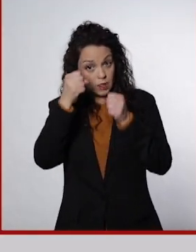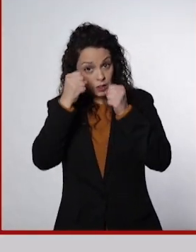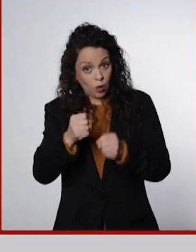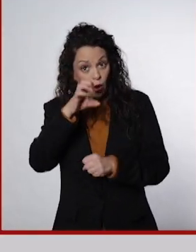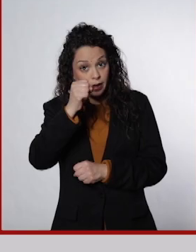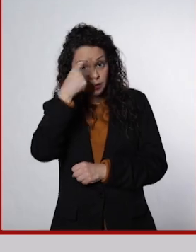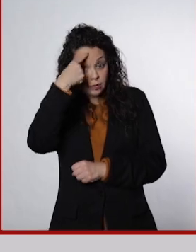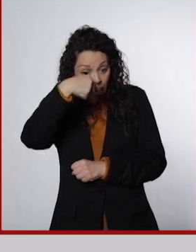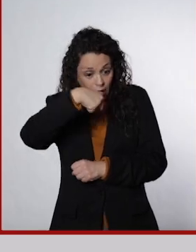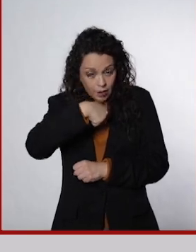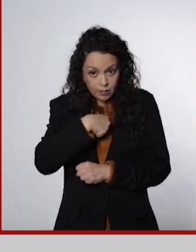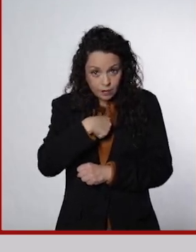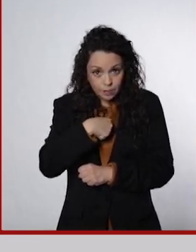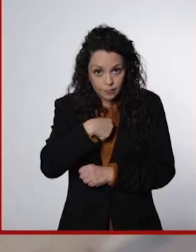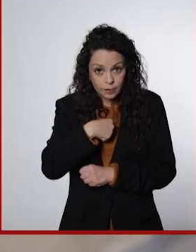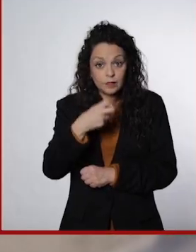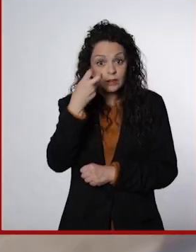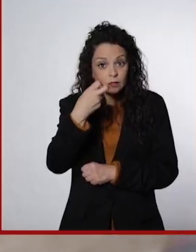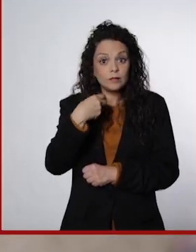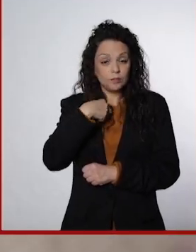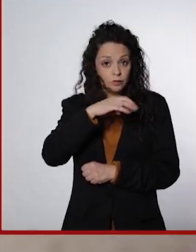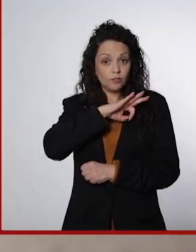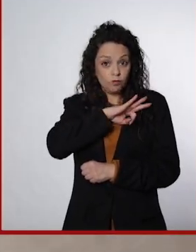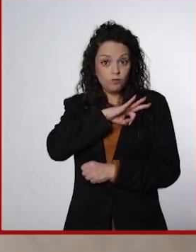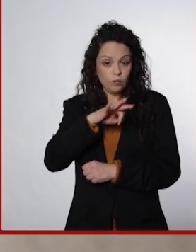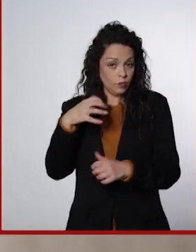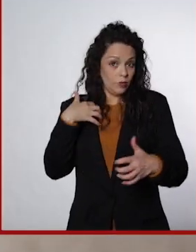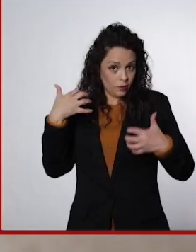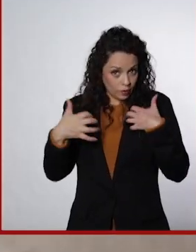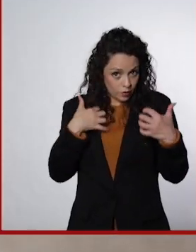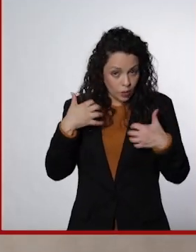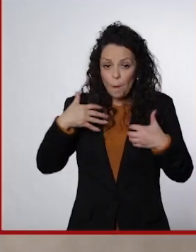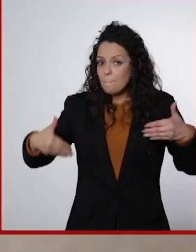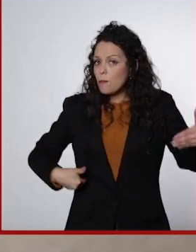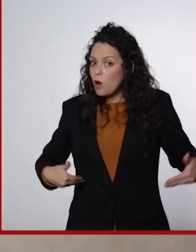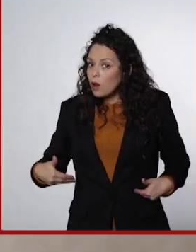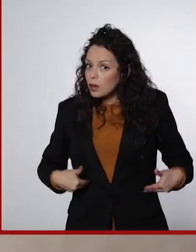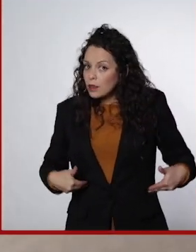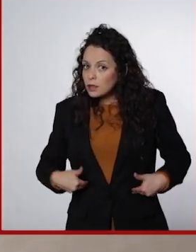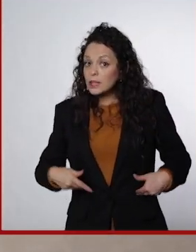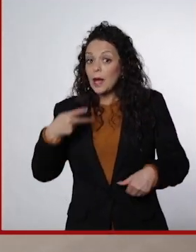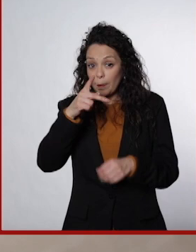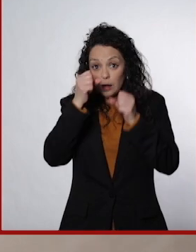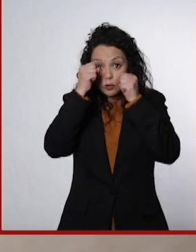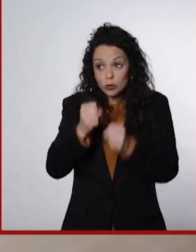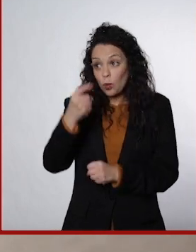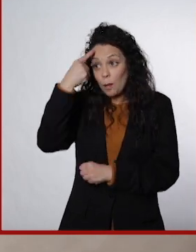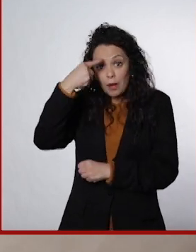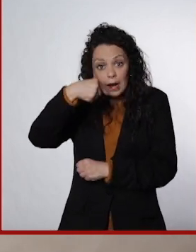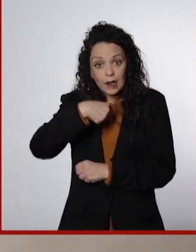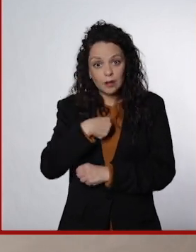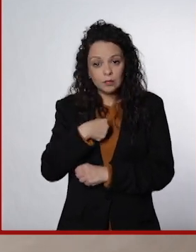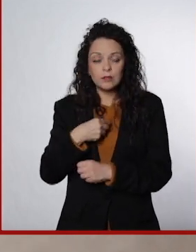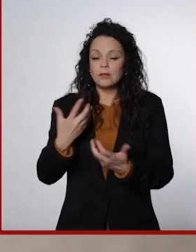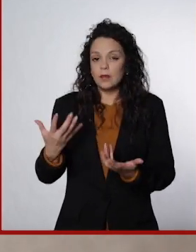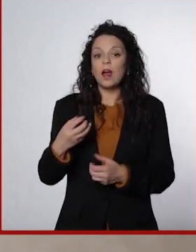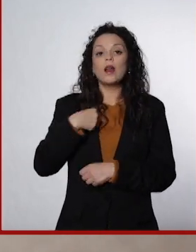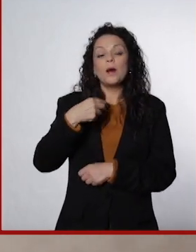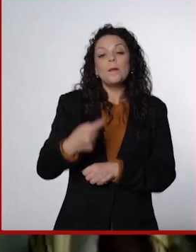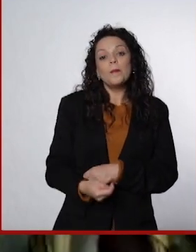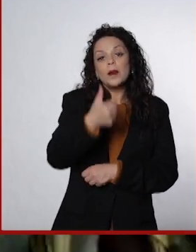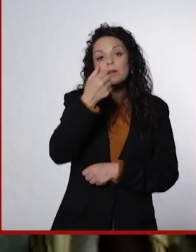de lastimarme o incomodarme o yo qué sé, cuando casi nunca es así, más bien, o sea, si yo me fijo en qué fue lo que hizo o